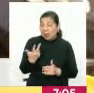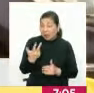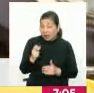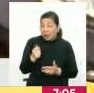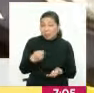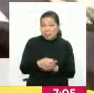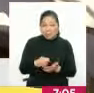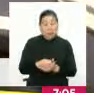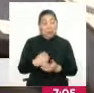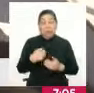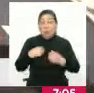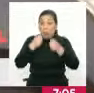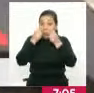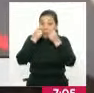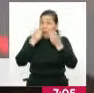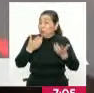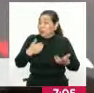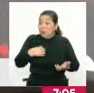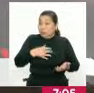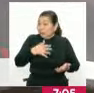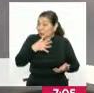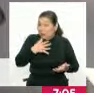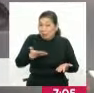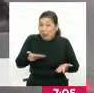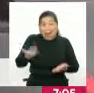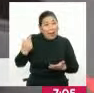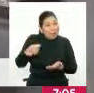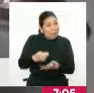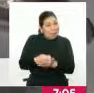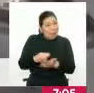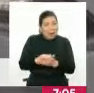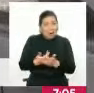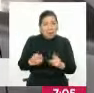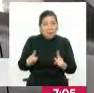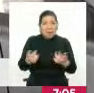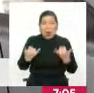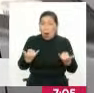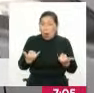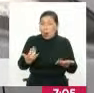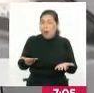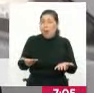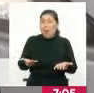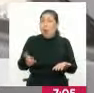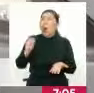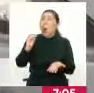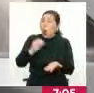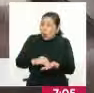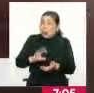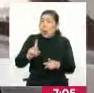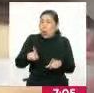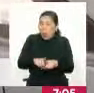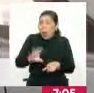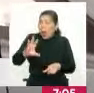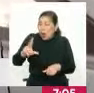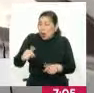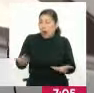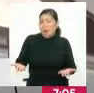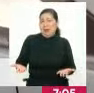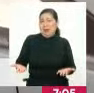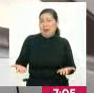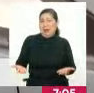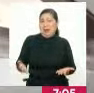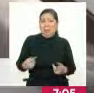ahora. Y me han sorprendido, señorita. No sabía que antes no se pagaba el peaje. Ahora nos están volviendo a robar y los efectivos policiales lo